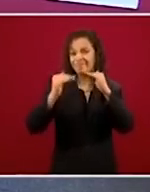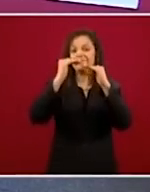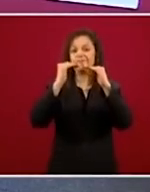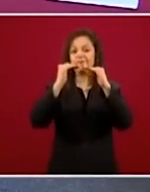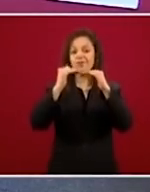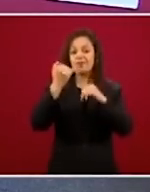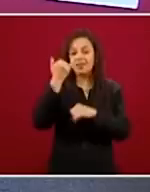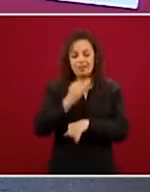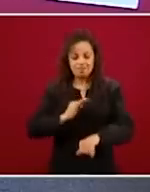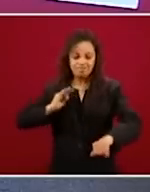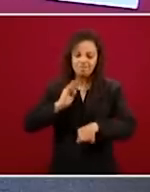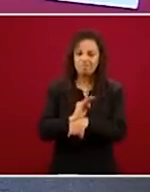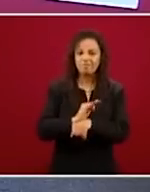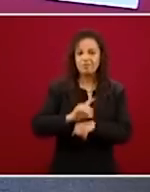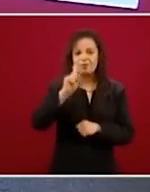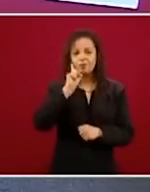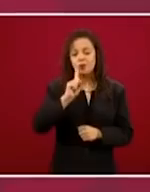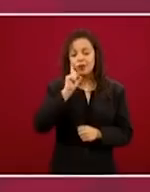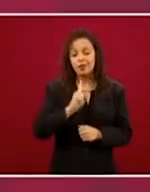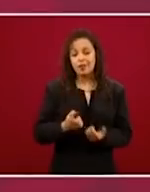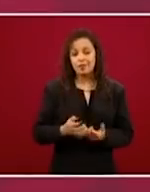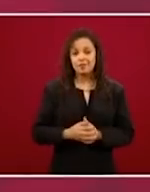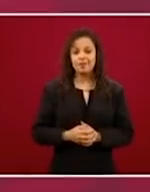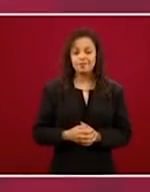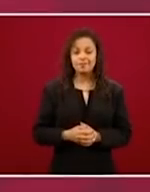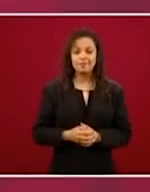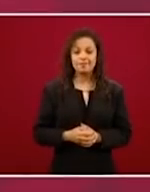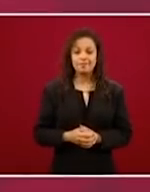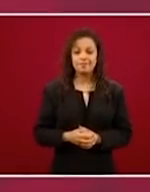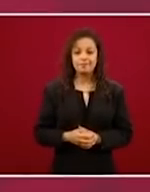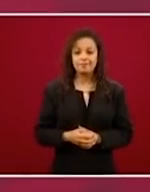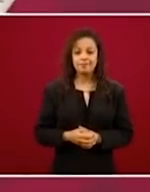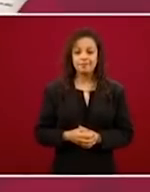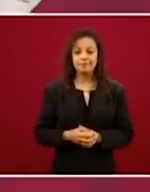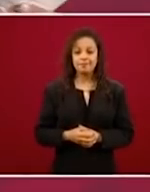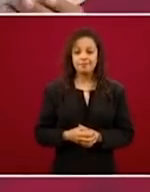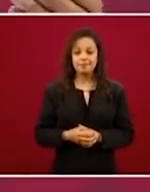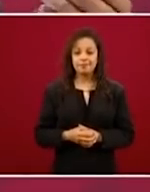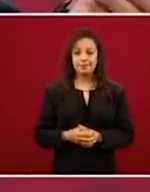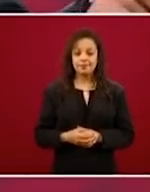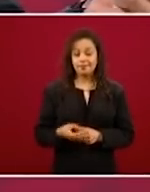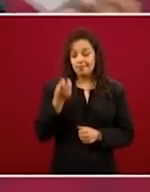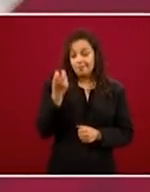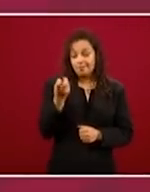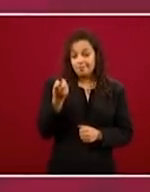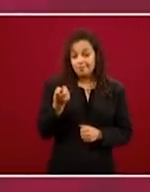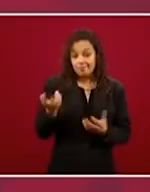a las mujeres sí por eso este